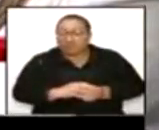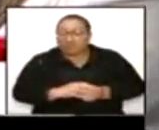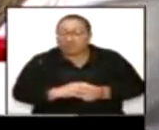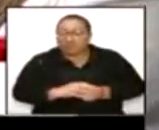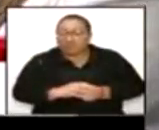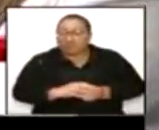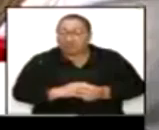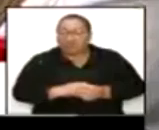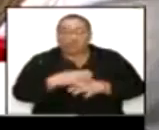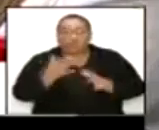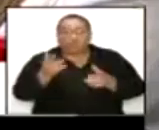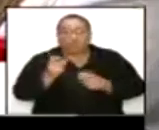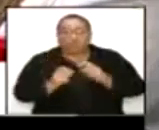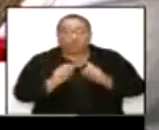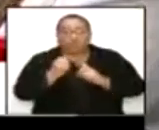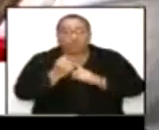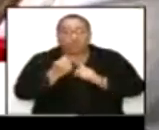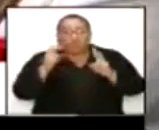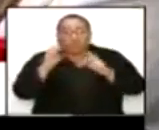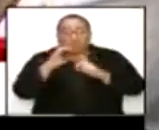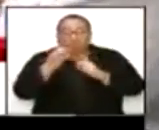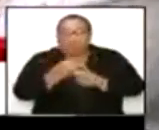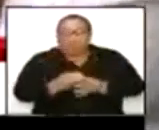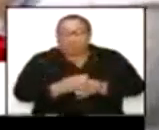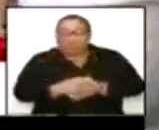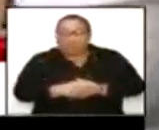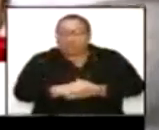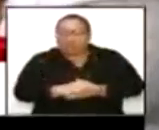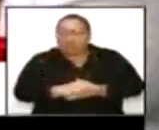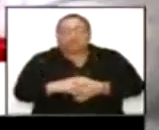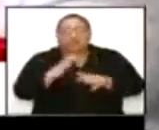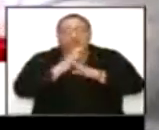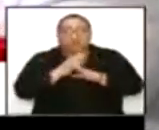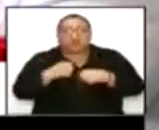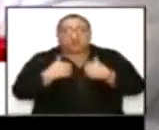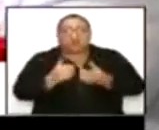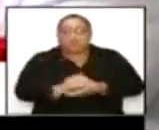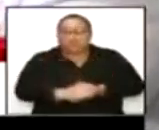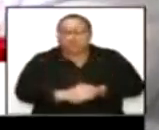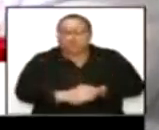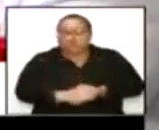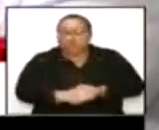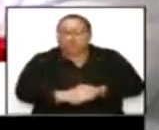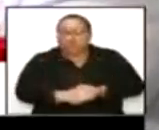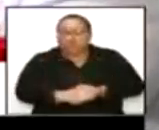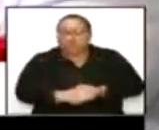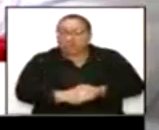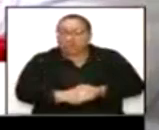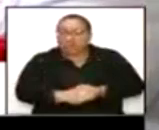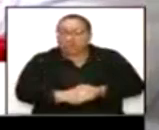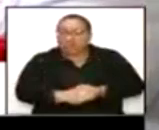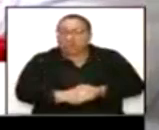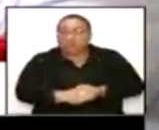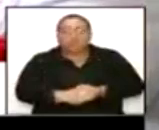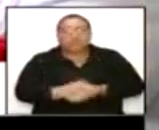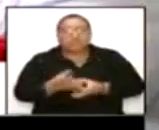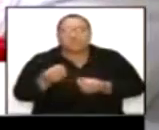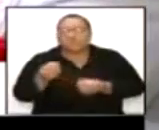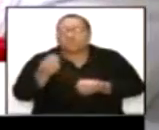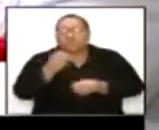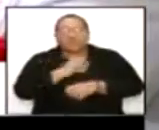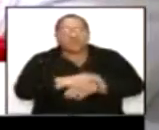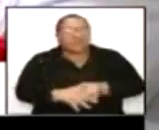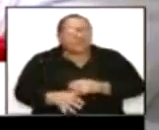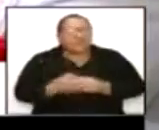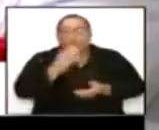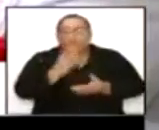de cualquier sexo, de cualquier socionivel cultural, defienden la vida. Y no se va a permitir en el Perú que se haya derramado tanta